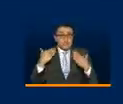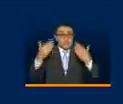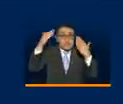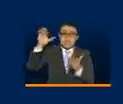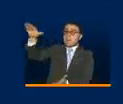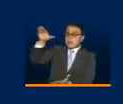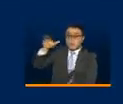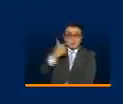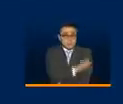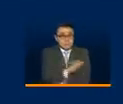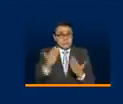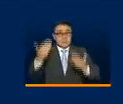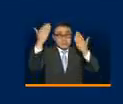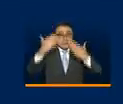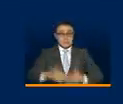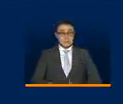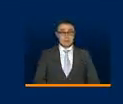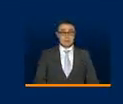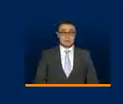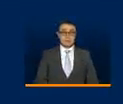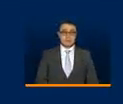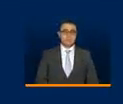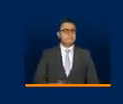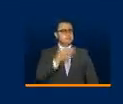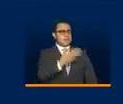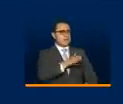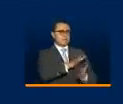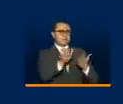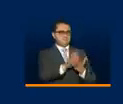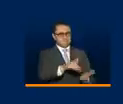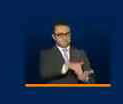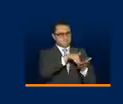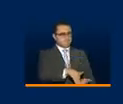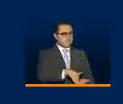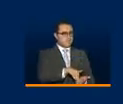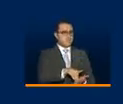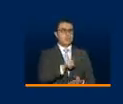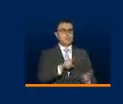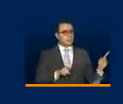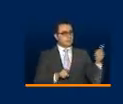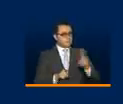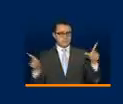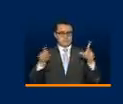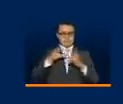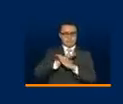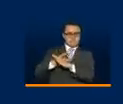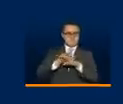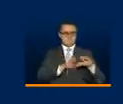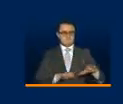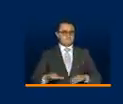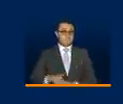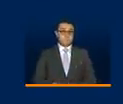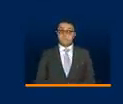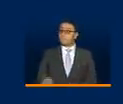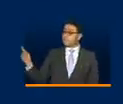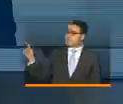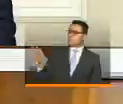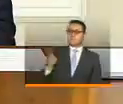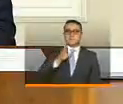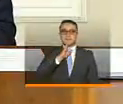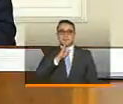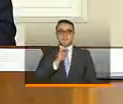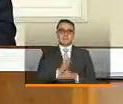muchas gracias. Clara, contundente su intervención, y le agradecemos una vez más que esté con nosotros en Prevención y Acción. También está con nosotros la